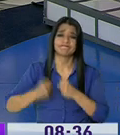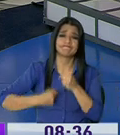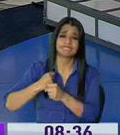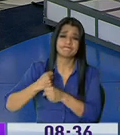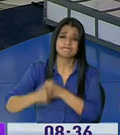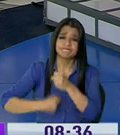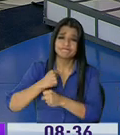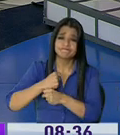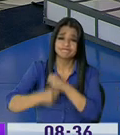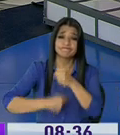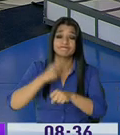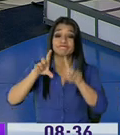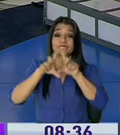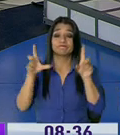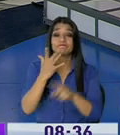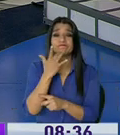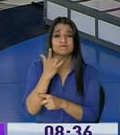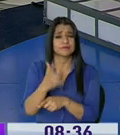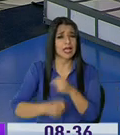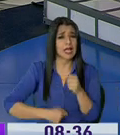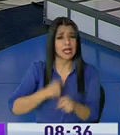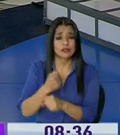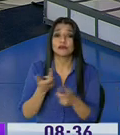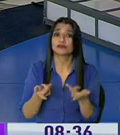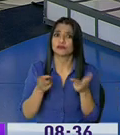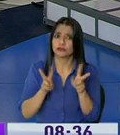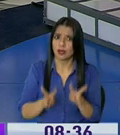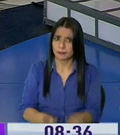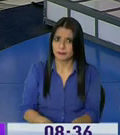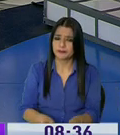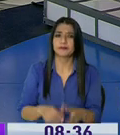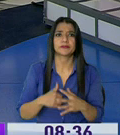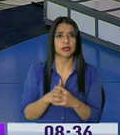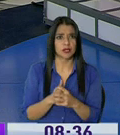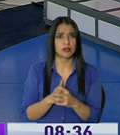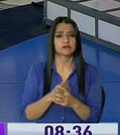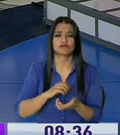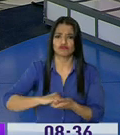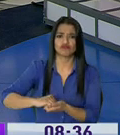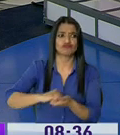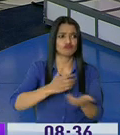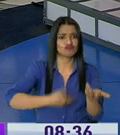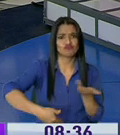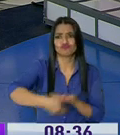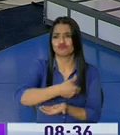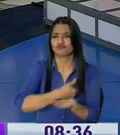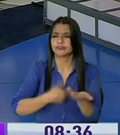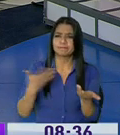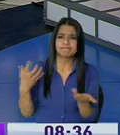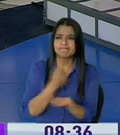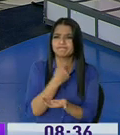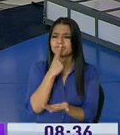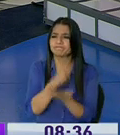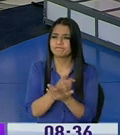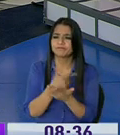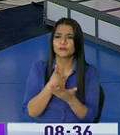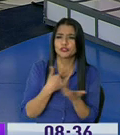sido y es la Corporación Favorita, que también pasa pues solidariamente por estos días y dice, ¿saben qué? A